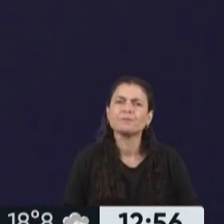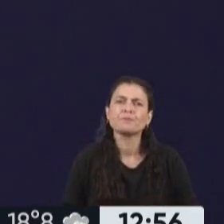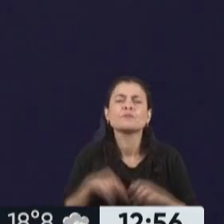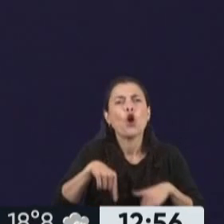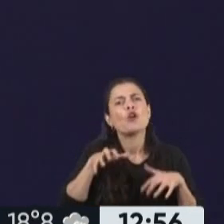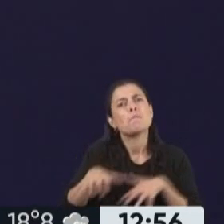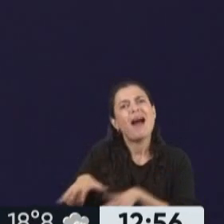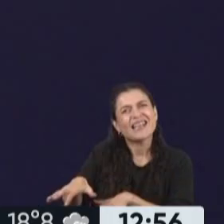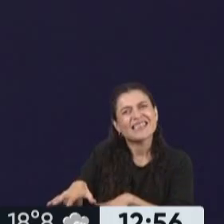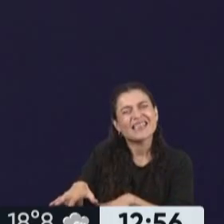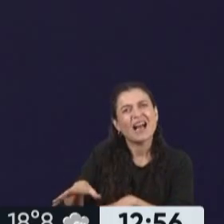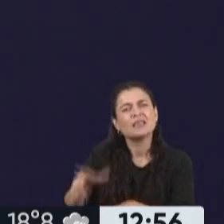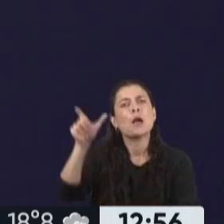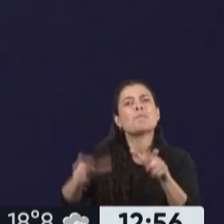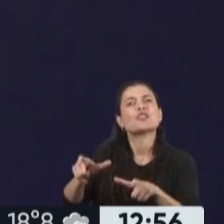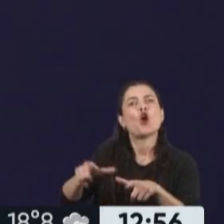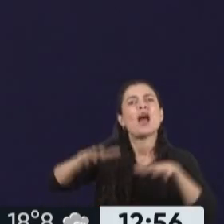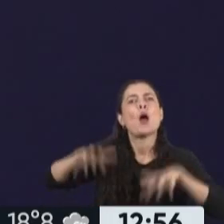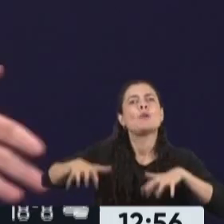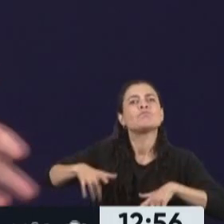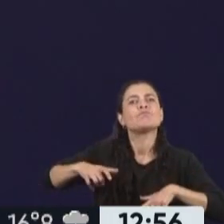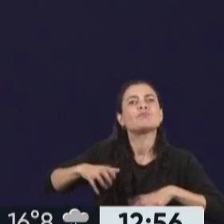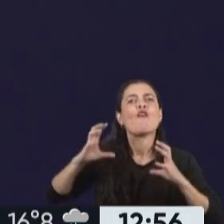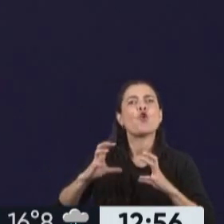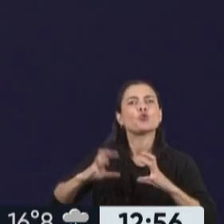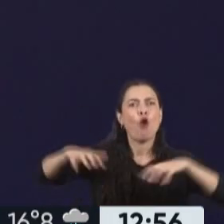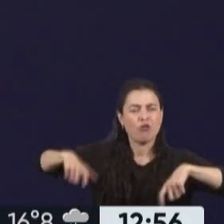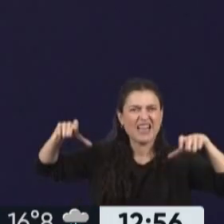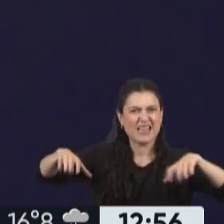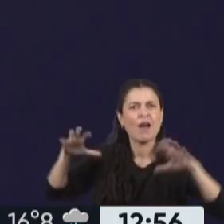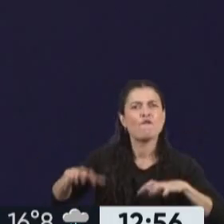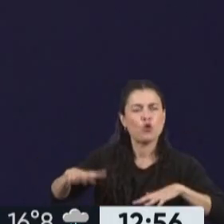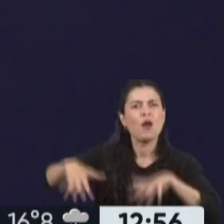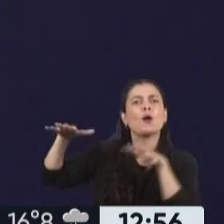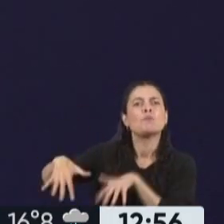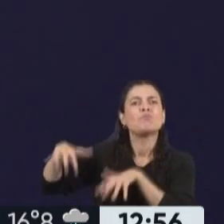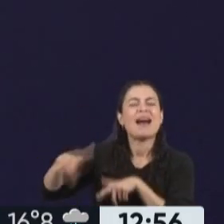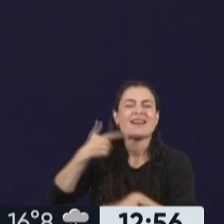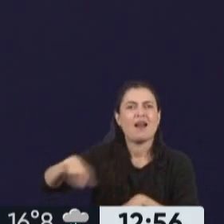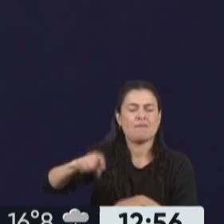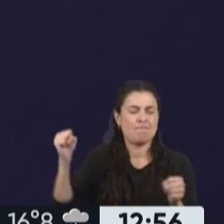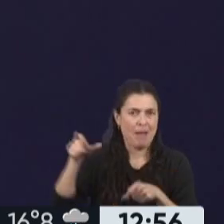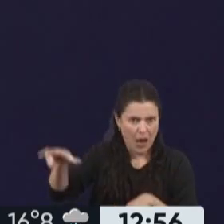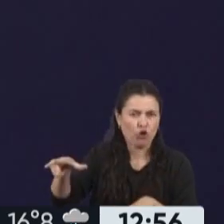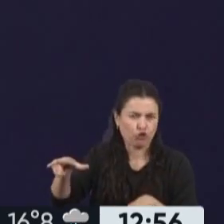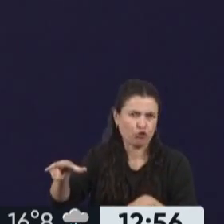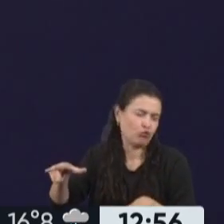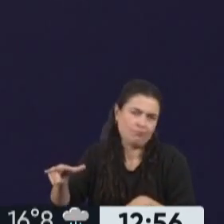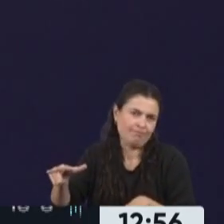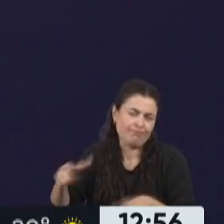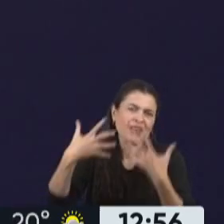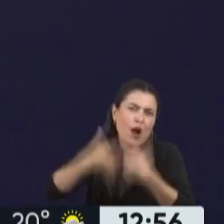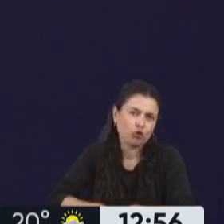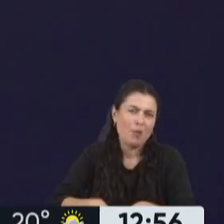La marcha de los Barra Bravas no es más que eso, es una marcha de Barra Bravas de corte seguramente de